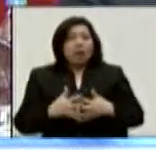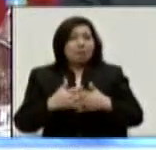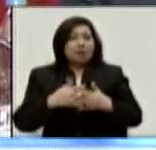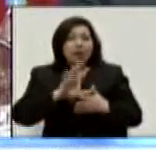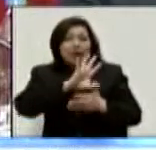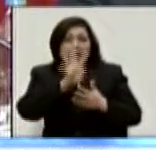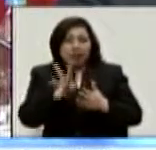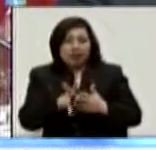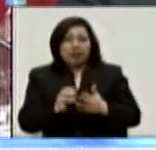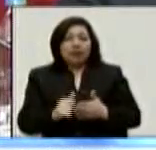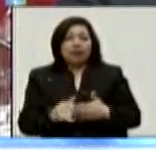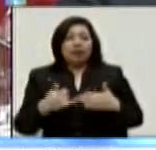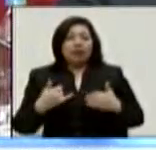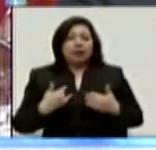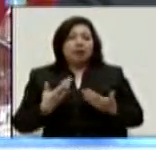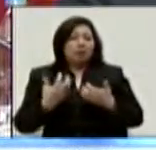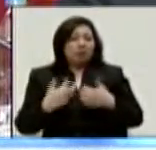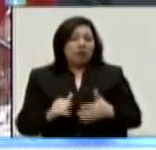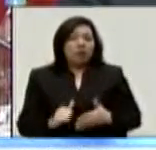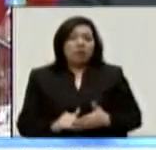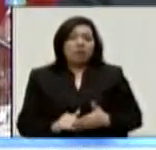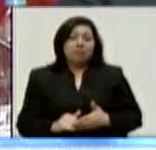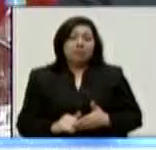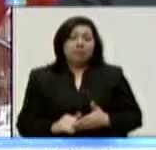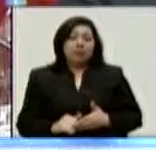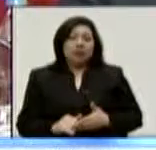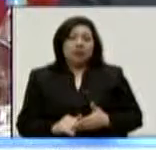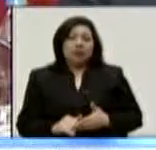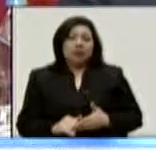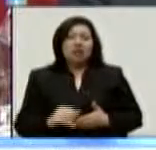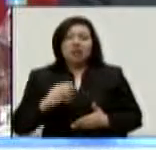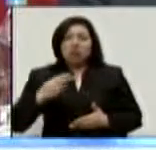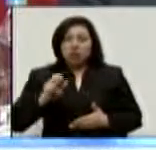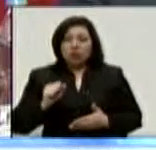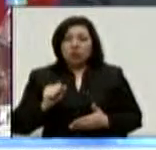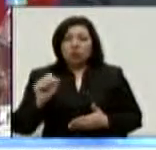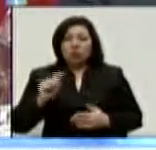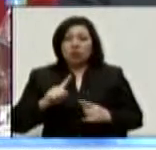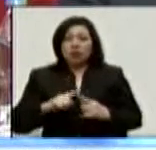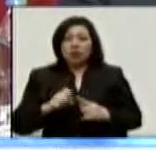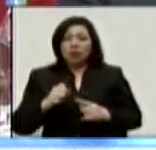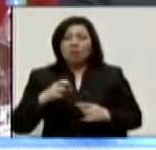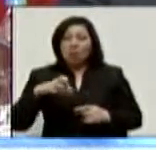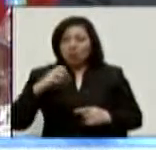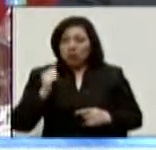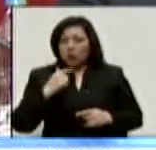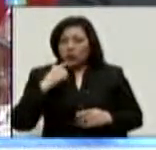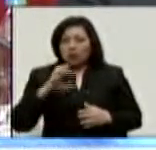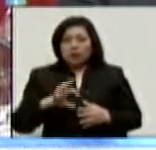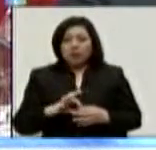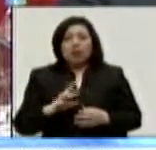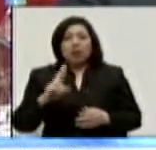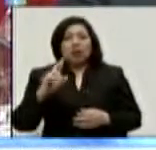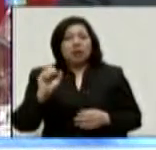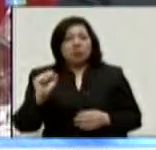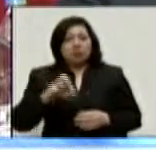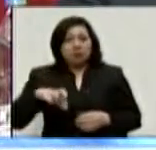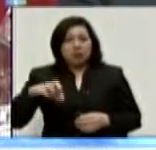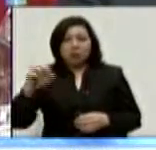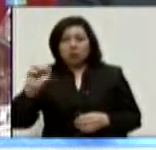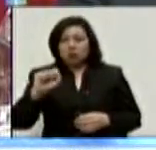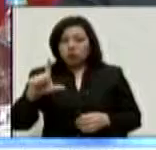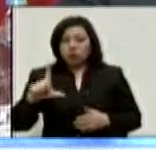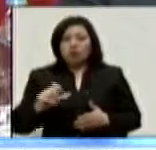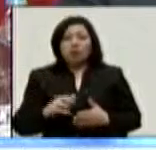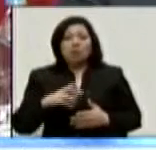el Caribe, donde están todas estas empresas, BP, Shell, Total, Exxon, Petrobras, Repsol, ahí está por